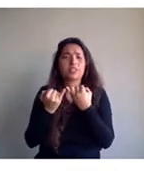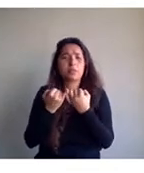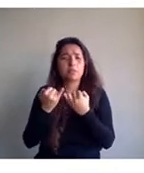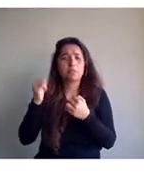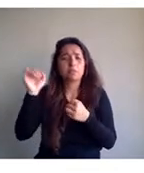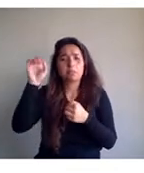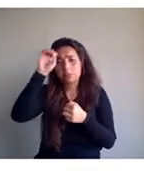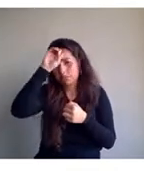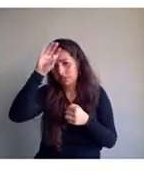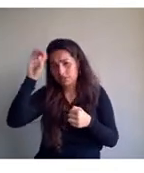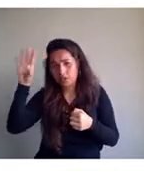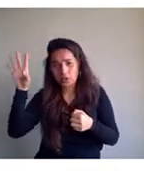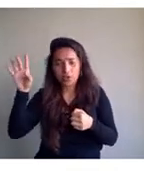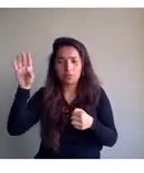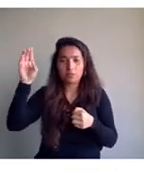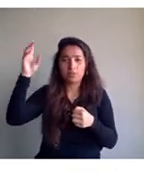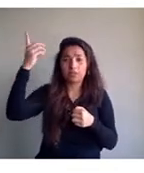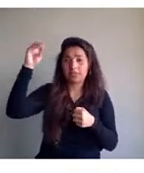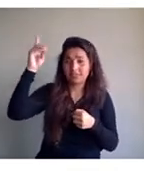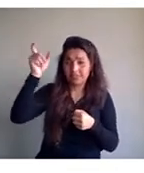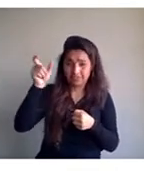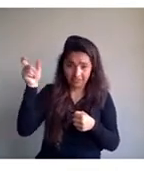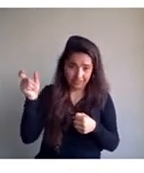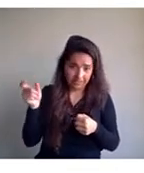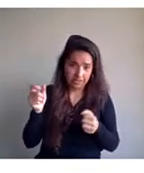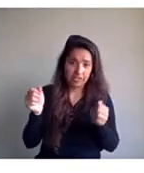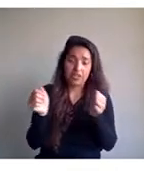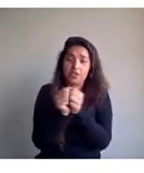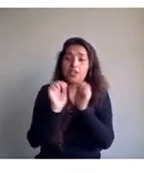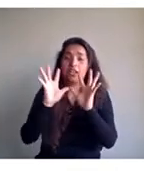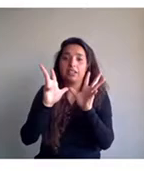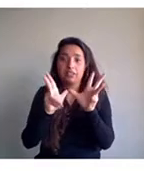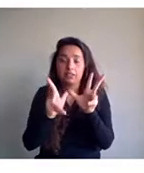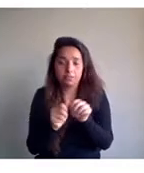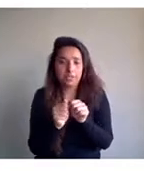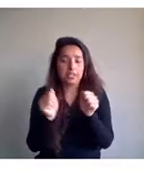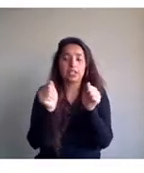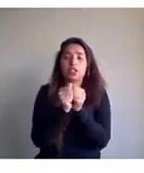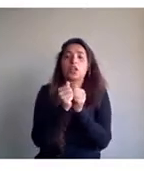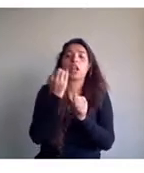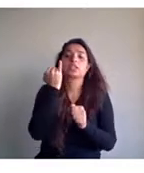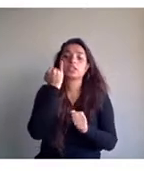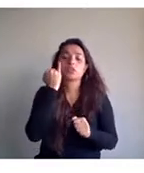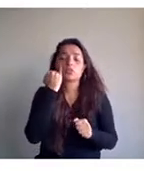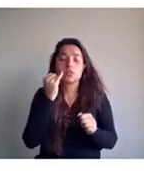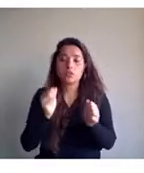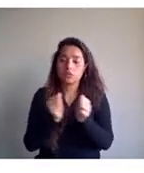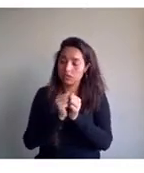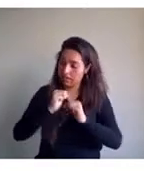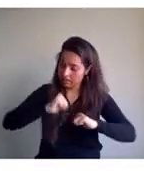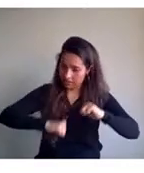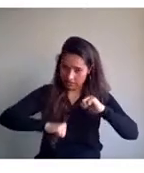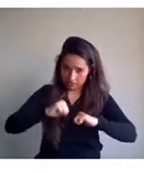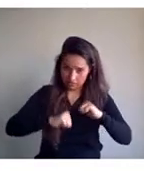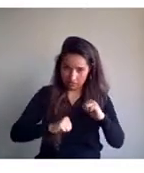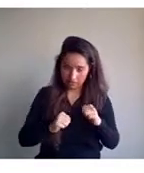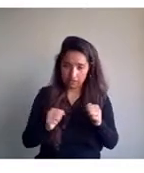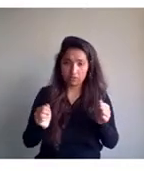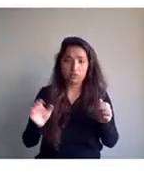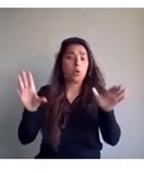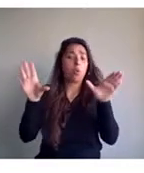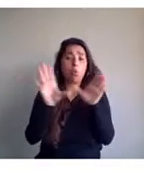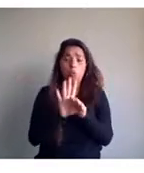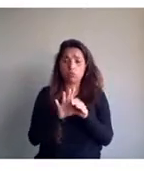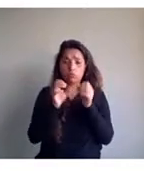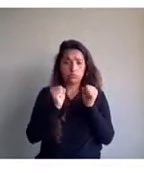familias con las instituciones porque juntos podemos mejorar también y seguir rompiendo esas partes